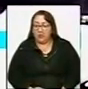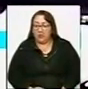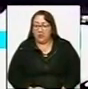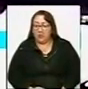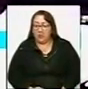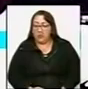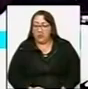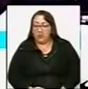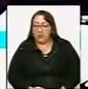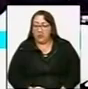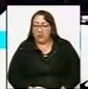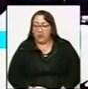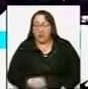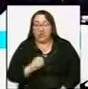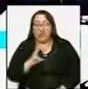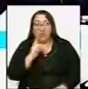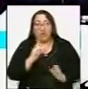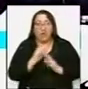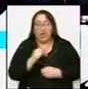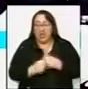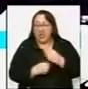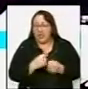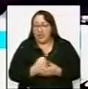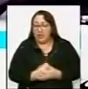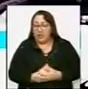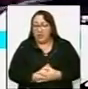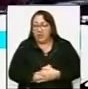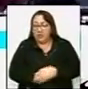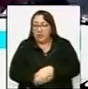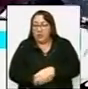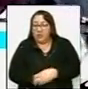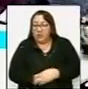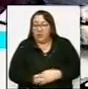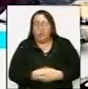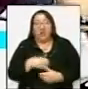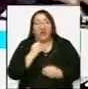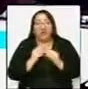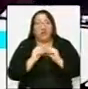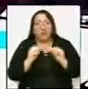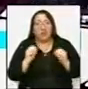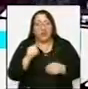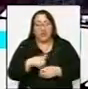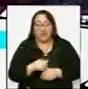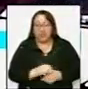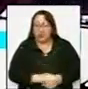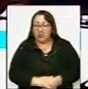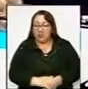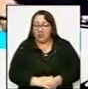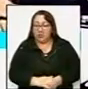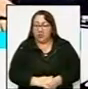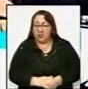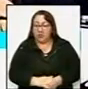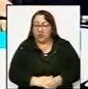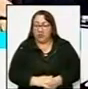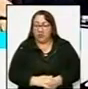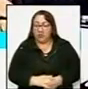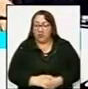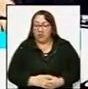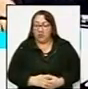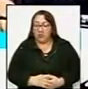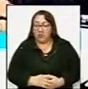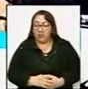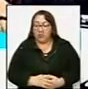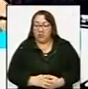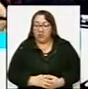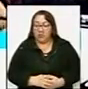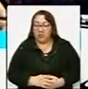oye, al año de, o mejor dicho, en la fecha de convocatoria de elecciones, tienes que haber cumplido con ese número